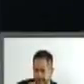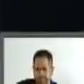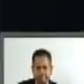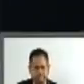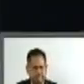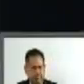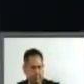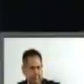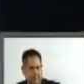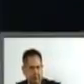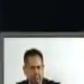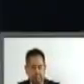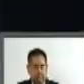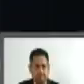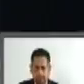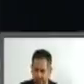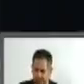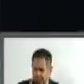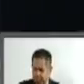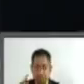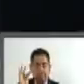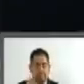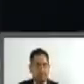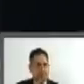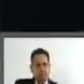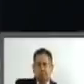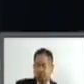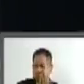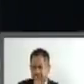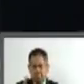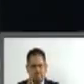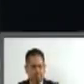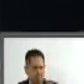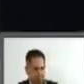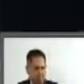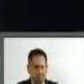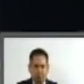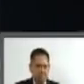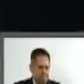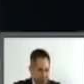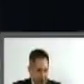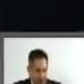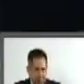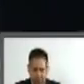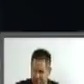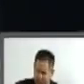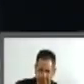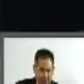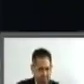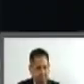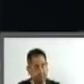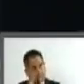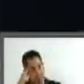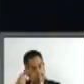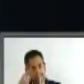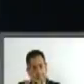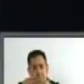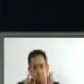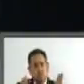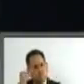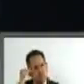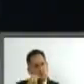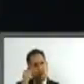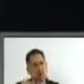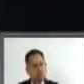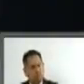intercambios, trabajar en favor de nuestras libertades, nuestros intereses y valores comunes y abrir nuevas vertientes